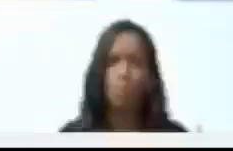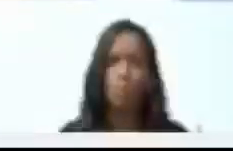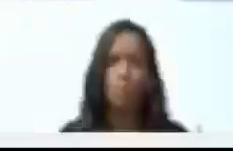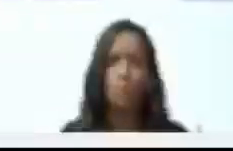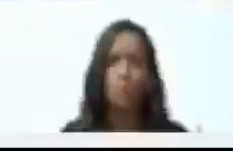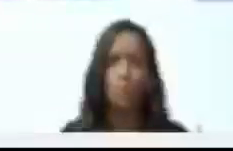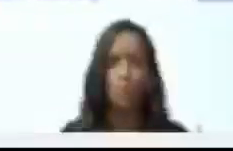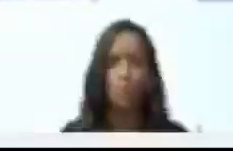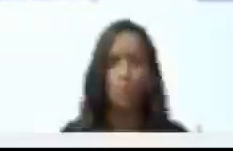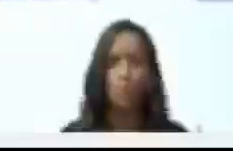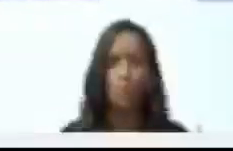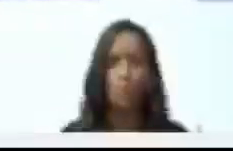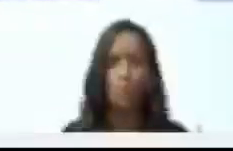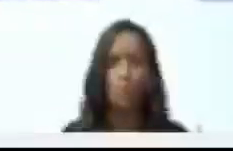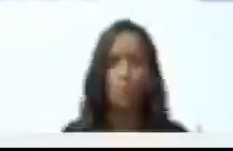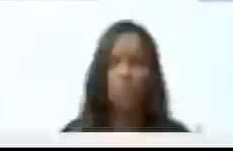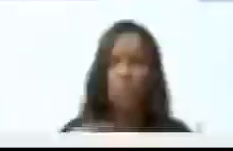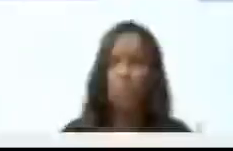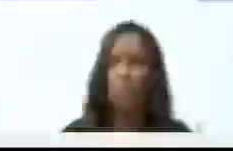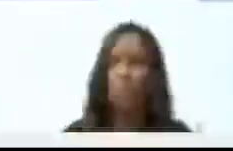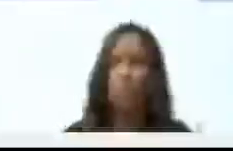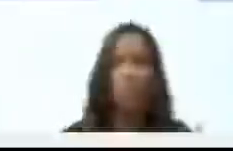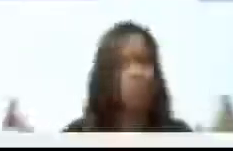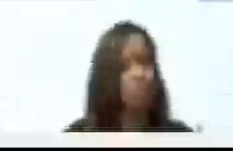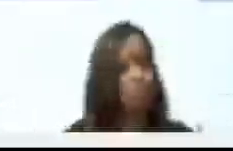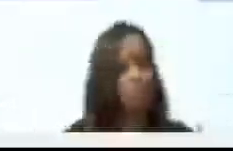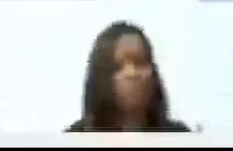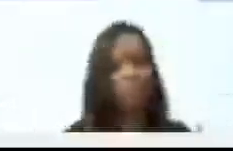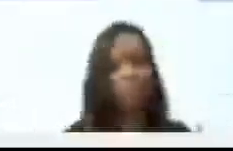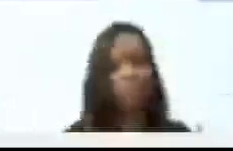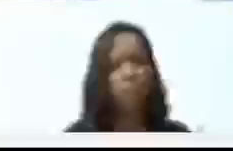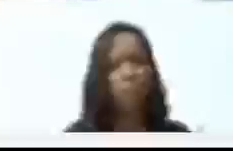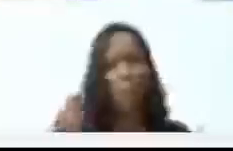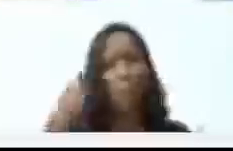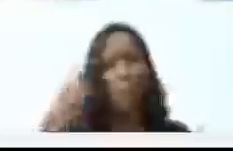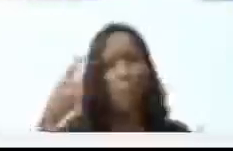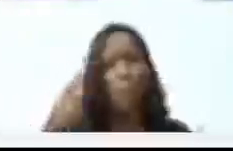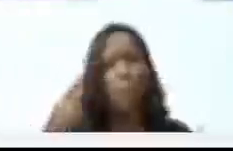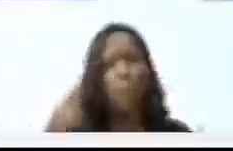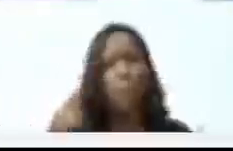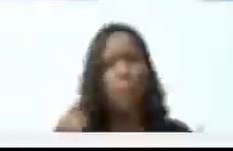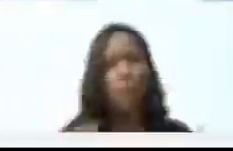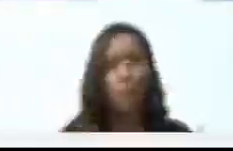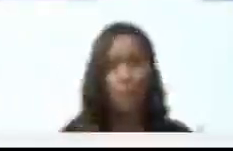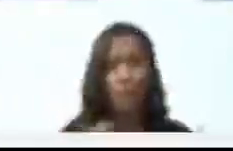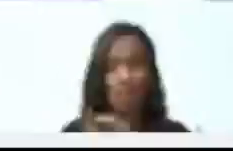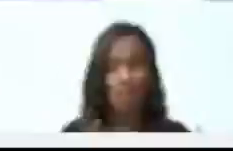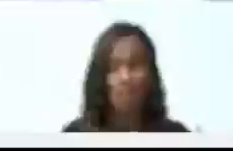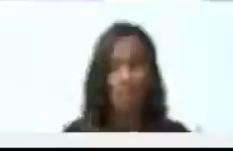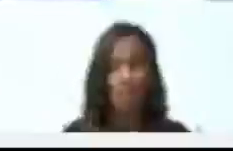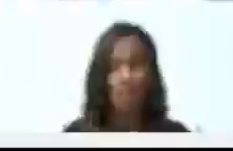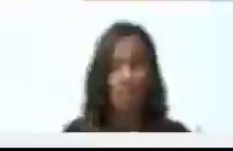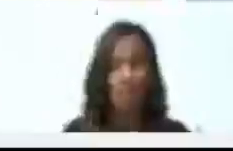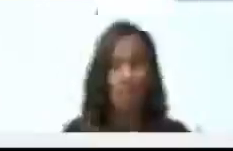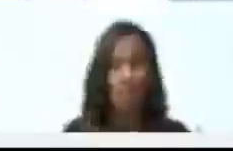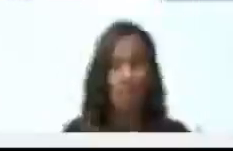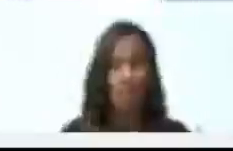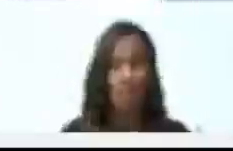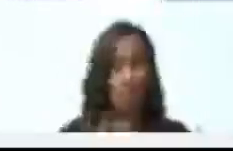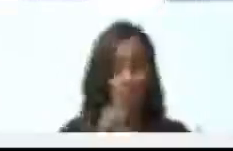¿Y por qué hacemos oposición? Porque la comisión bicameral está conociendo la reforma